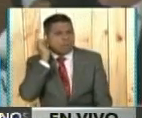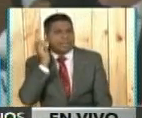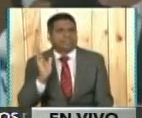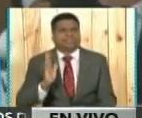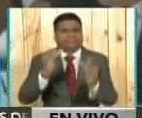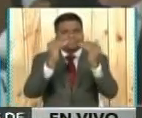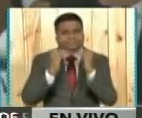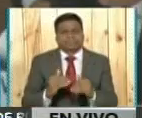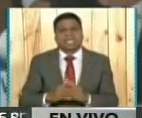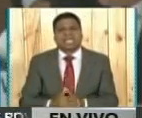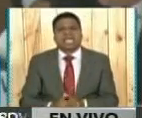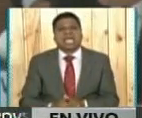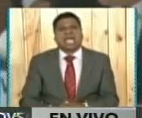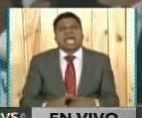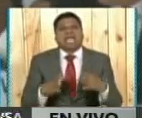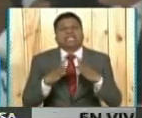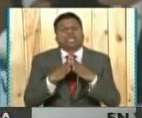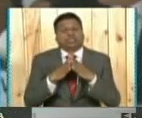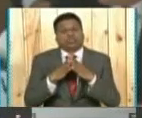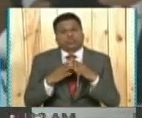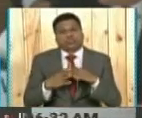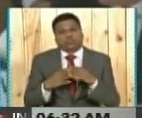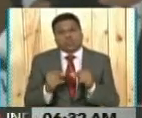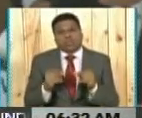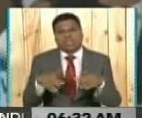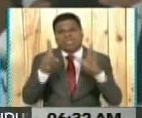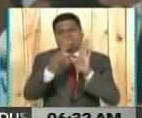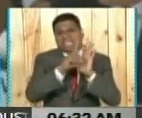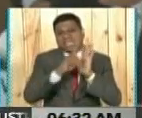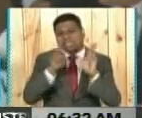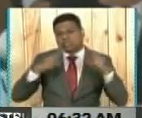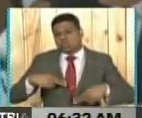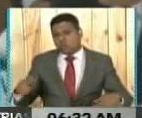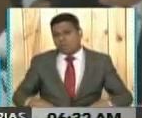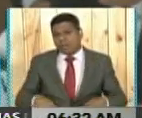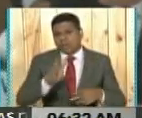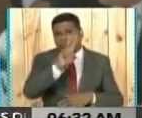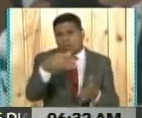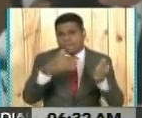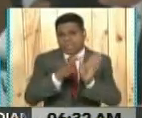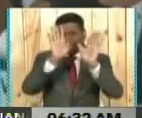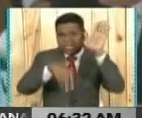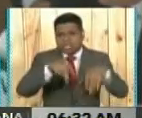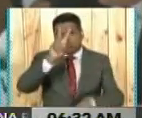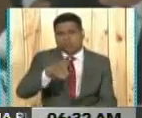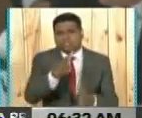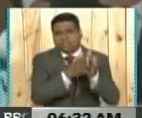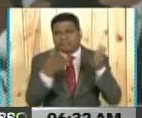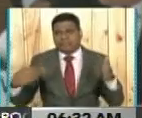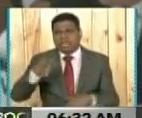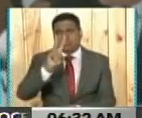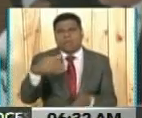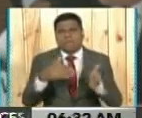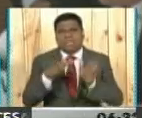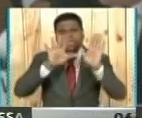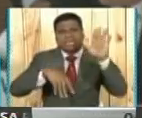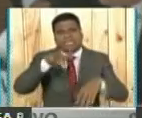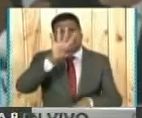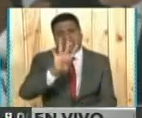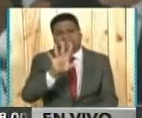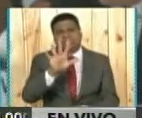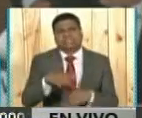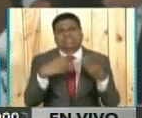como víctimas de graves violaciones de derechos humanos, durante 2012 a 2015 ingresaron al Ministerio Público un total de